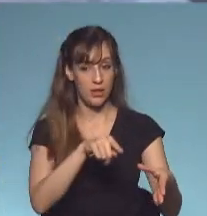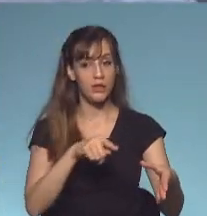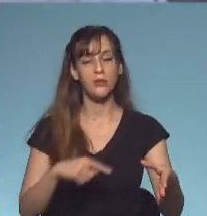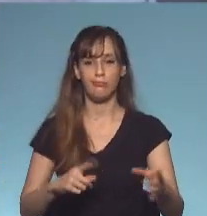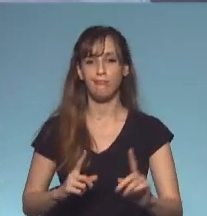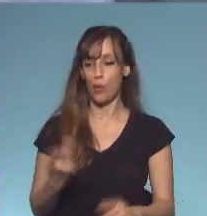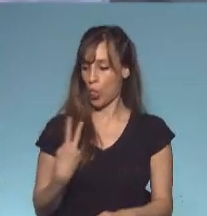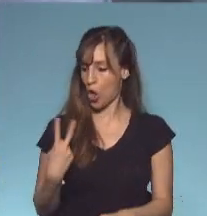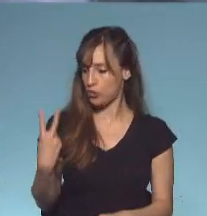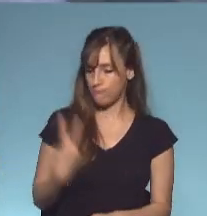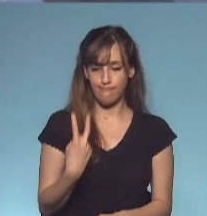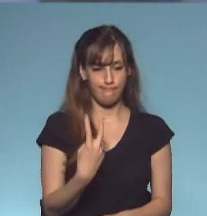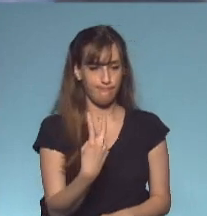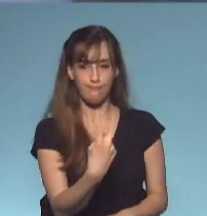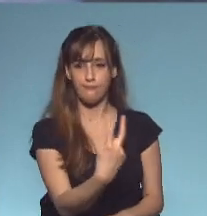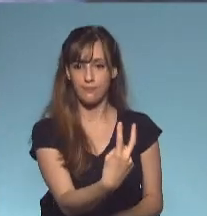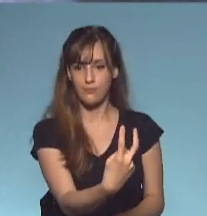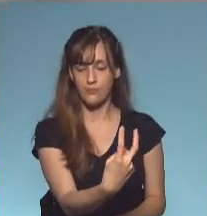más importantes de nuestra provincia.